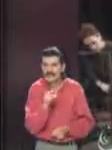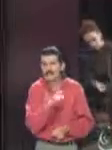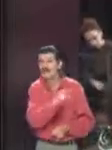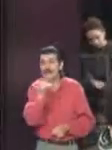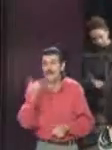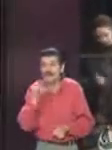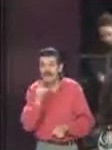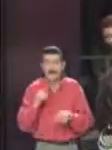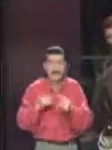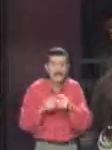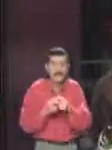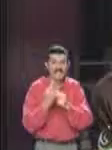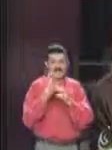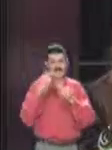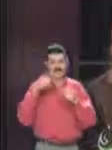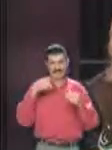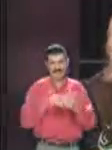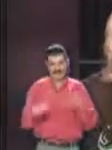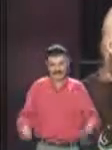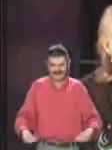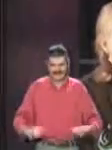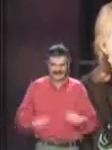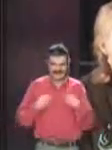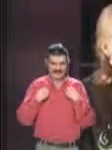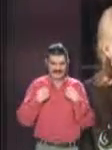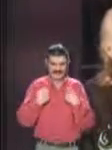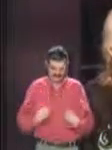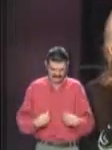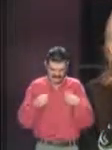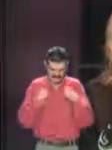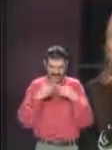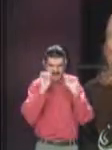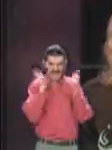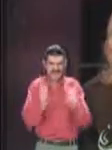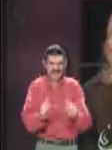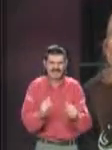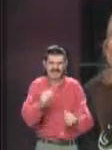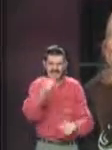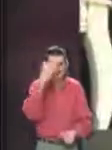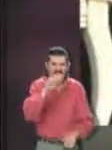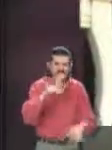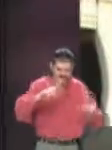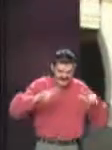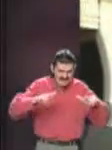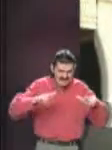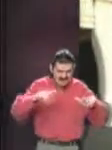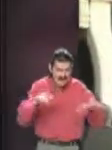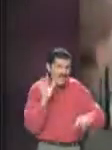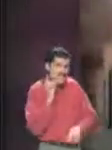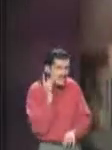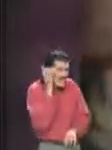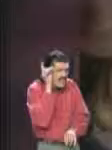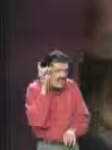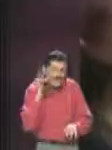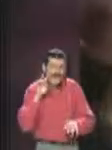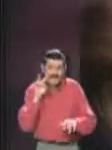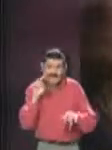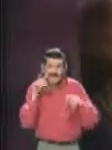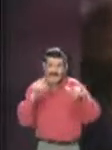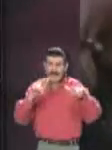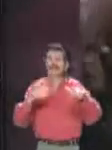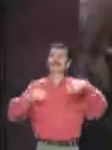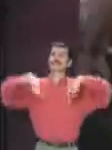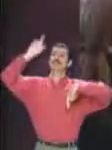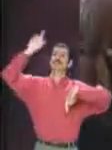ustedes que se están iniciando en la vida, y sobre todo en la vida del arte. ¿Alguien sabe algo de títeres o ha visto